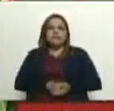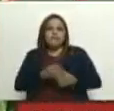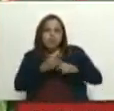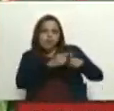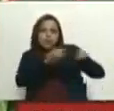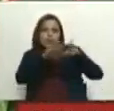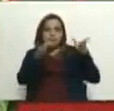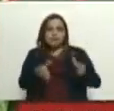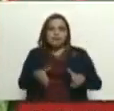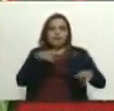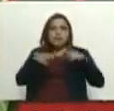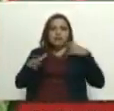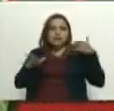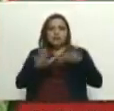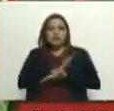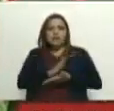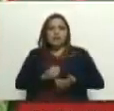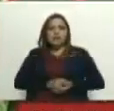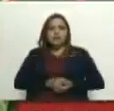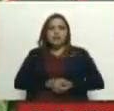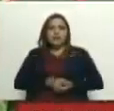efluentes.